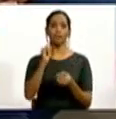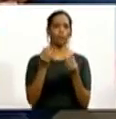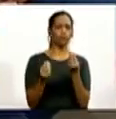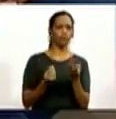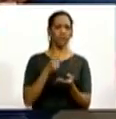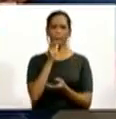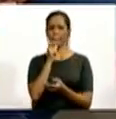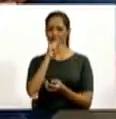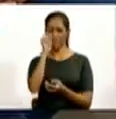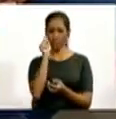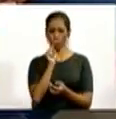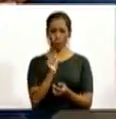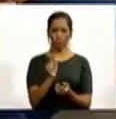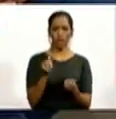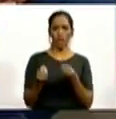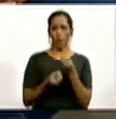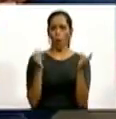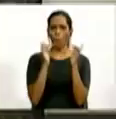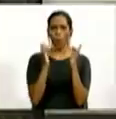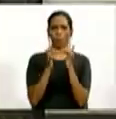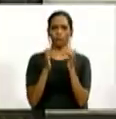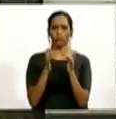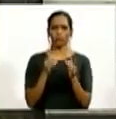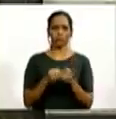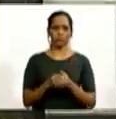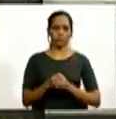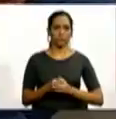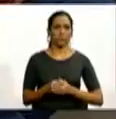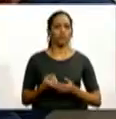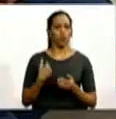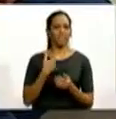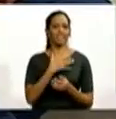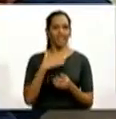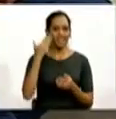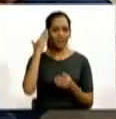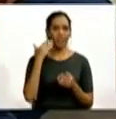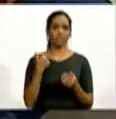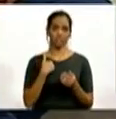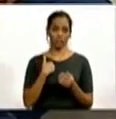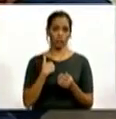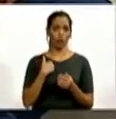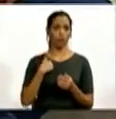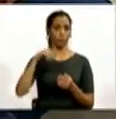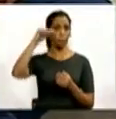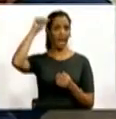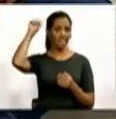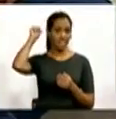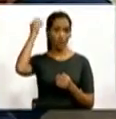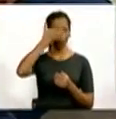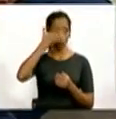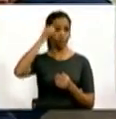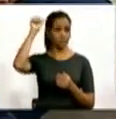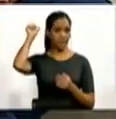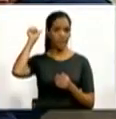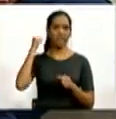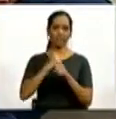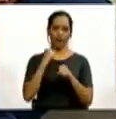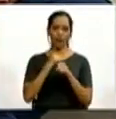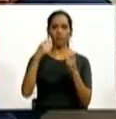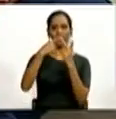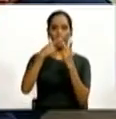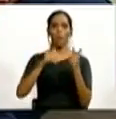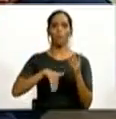incertidumbre de cómo hizo esa conexión. ¿Cómo fue el periplo, el viaje? Entonces yo quisiera saber si yo, Carlos Pacheco, trabajador de BTV, ¿puedo